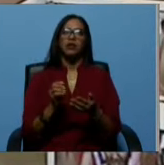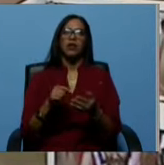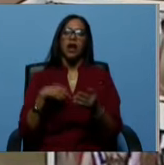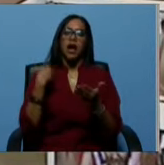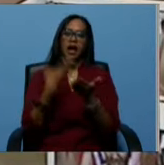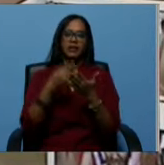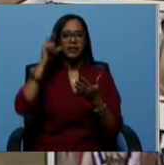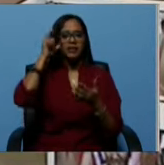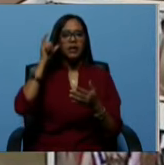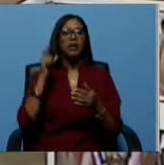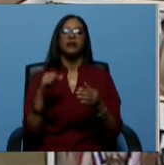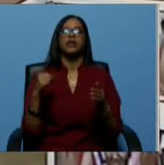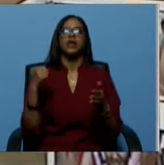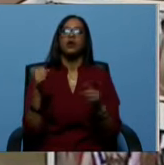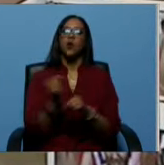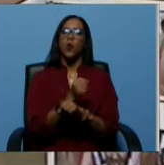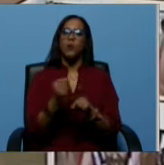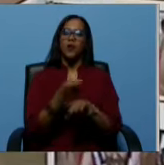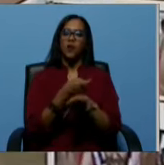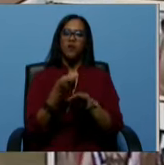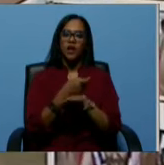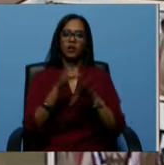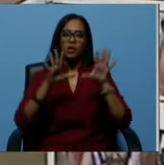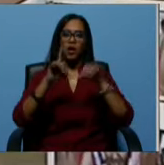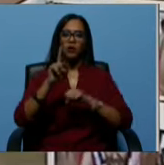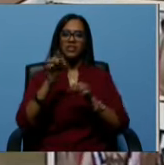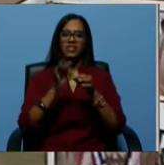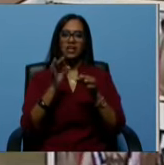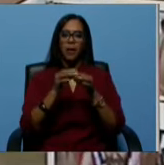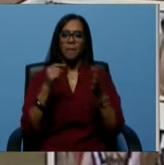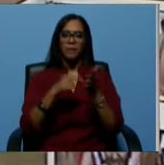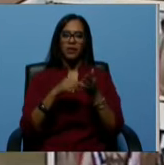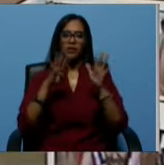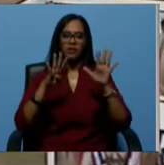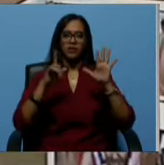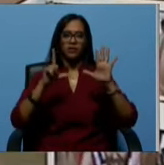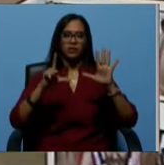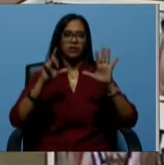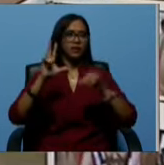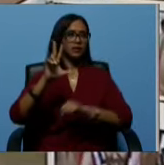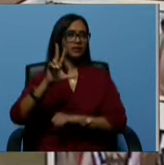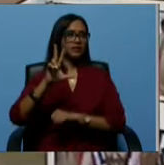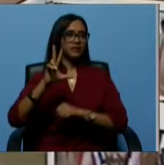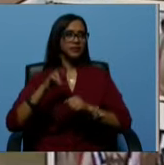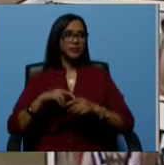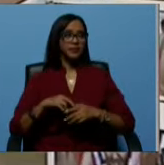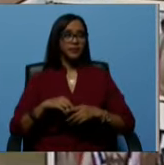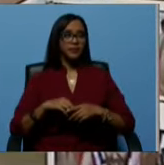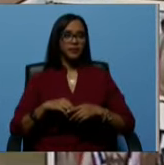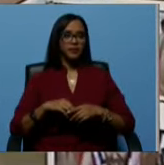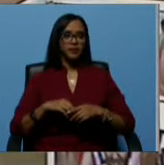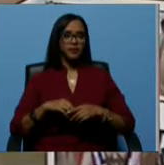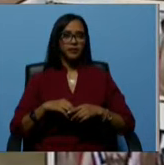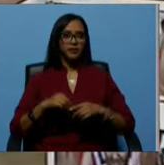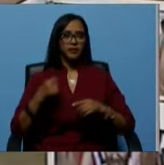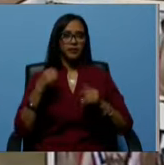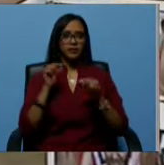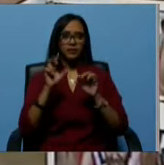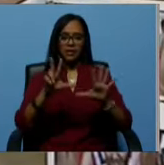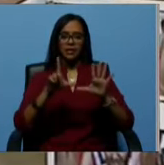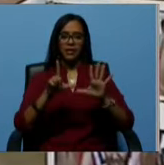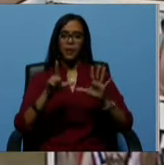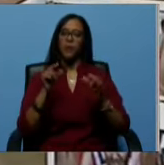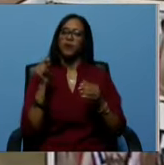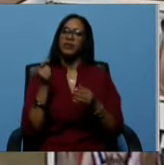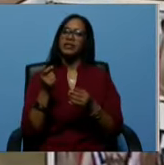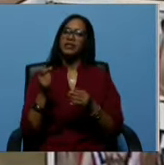de Estado del 11 de septiembre de 1973. Fue aceptado en el séptimo semestre de Ingeniería